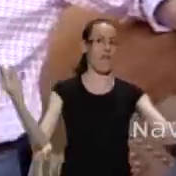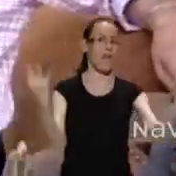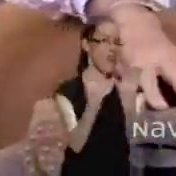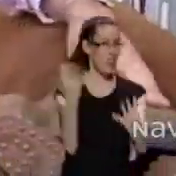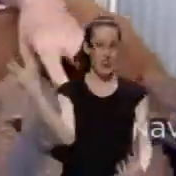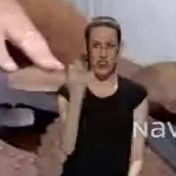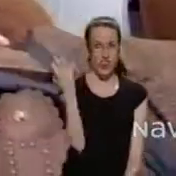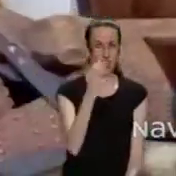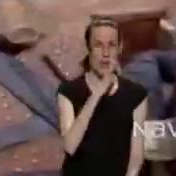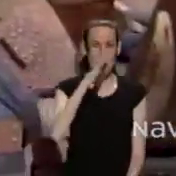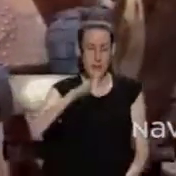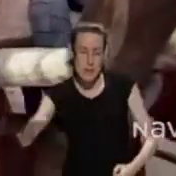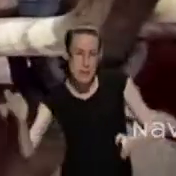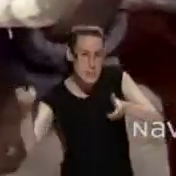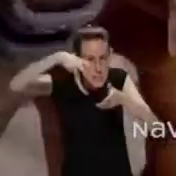encima y de abajo.